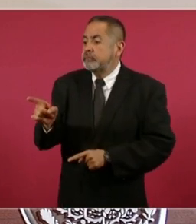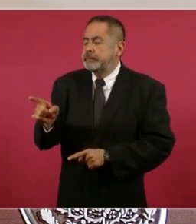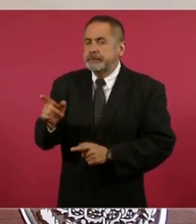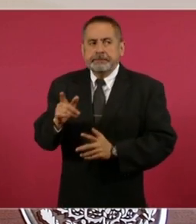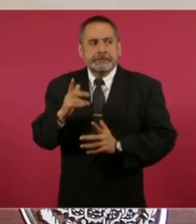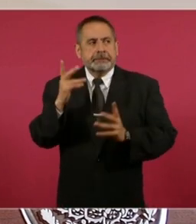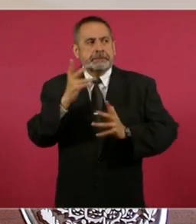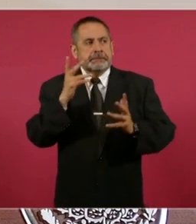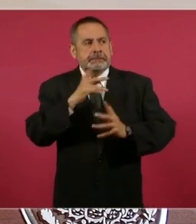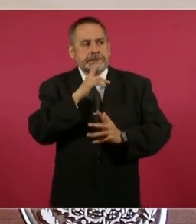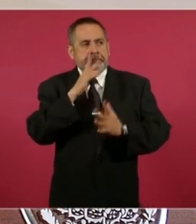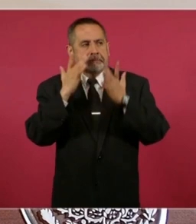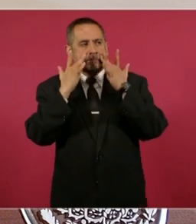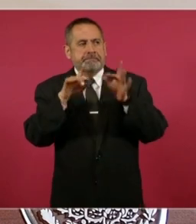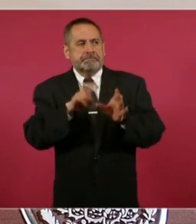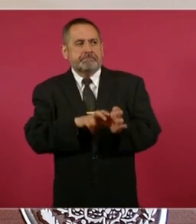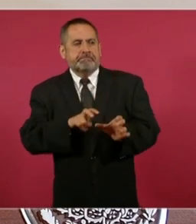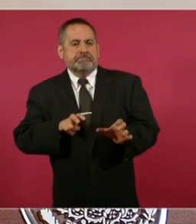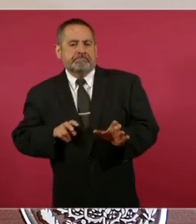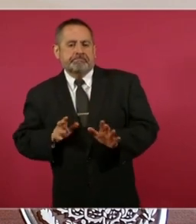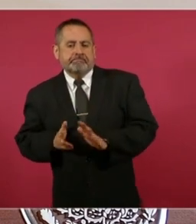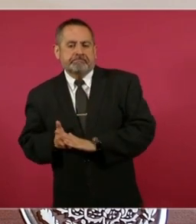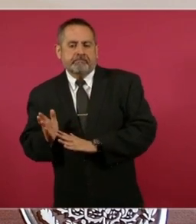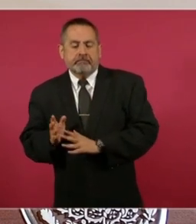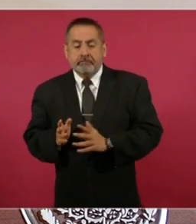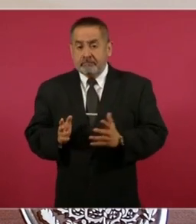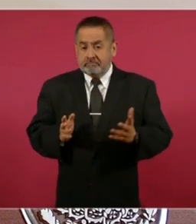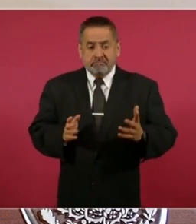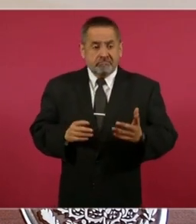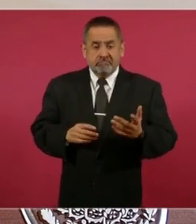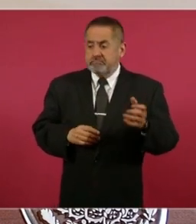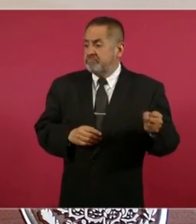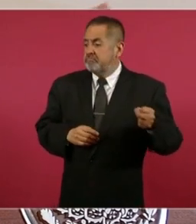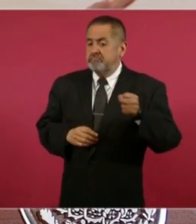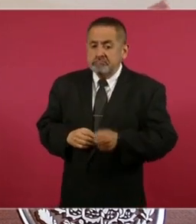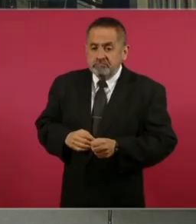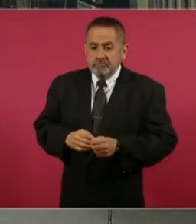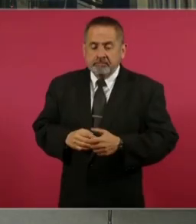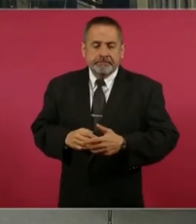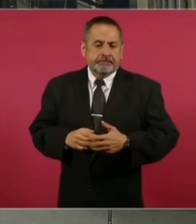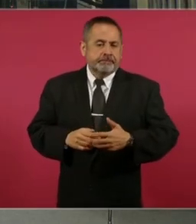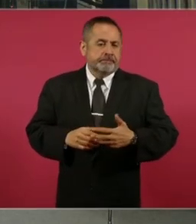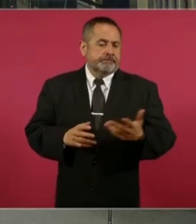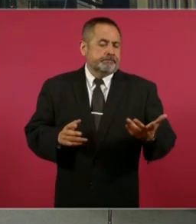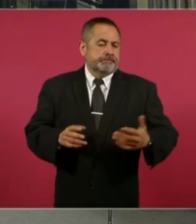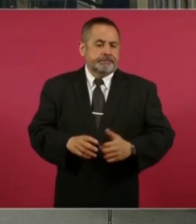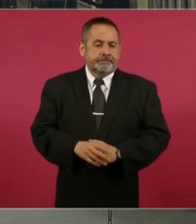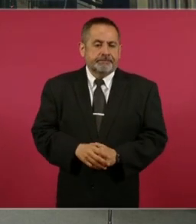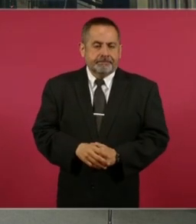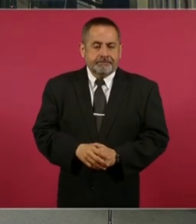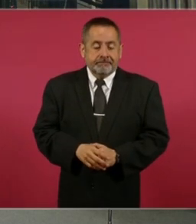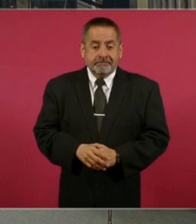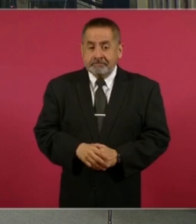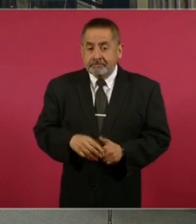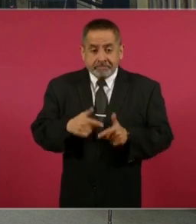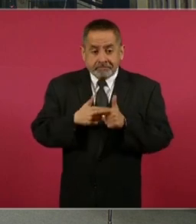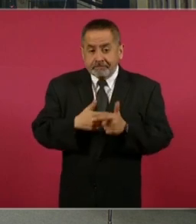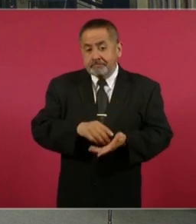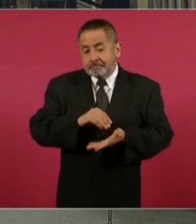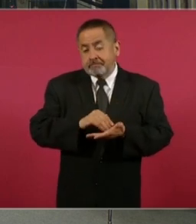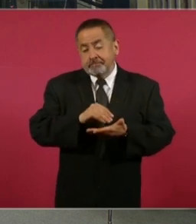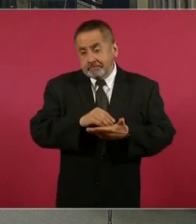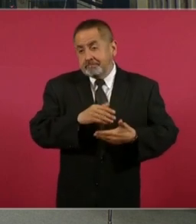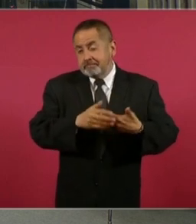amenaza y ya los imponía Y eso se se dejó